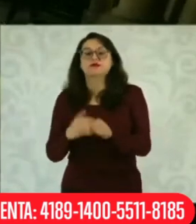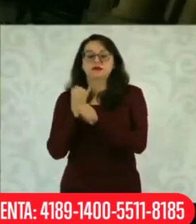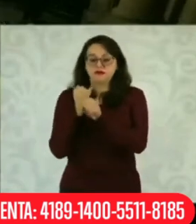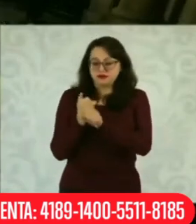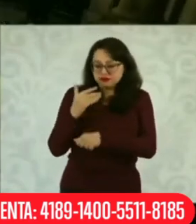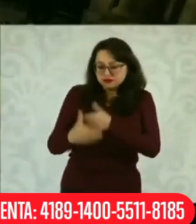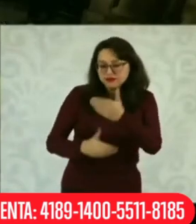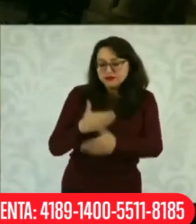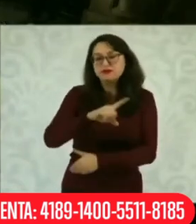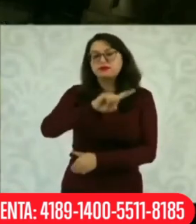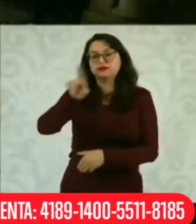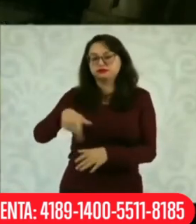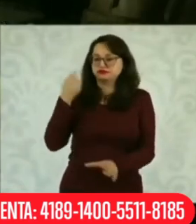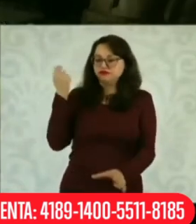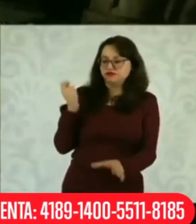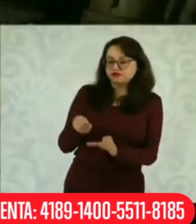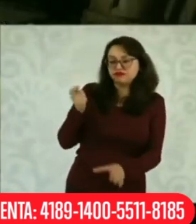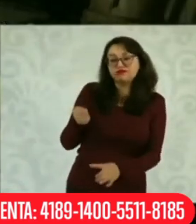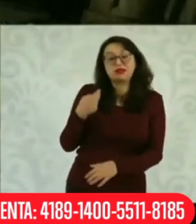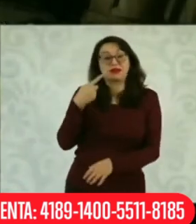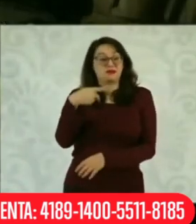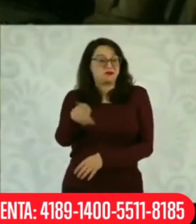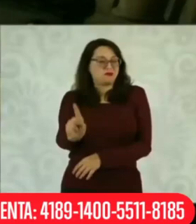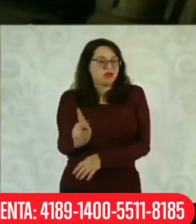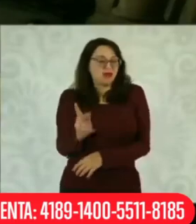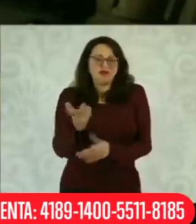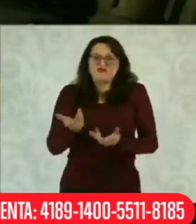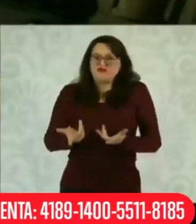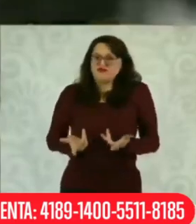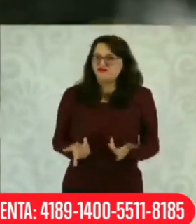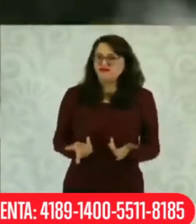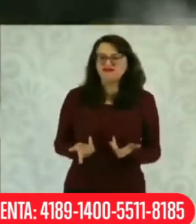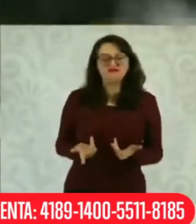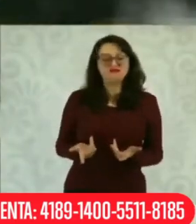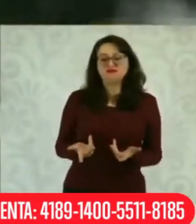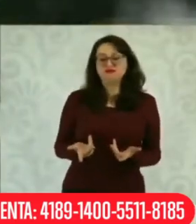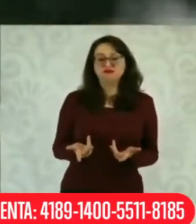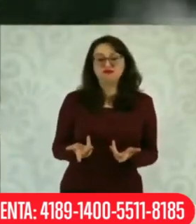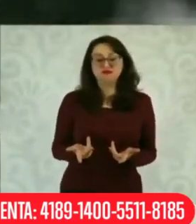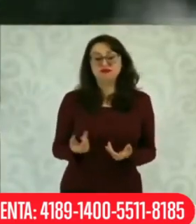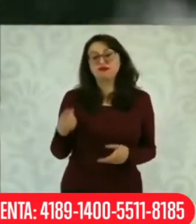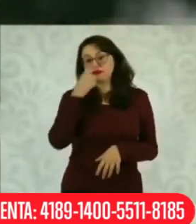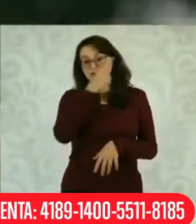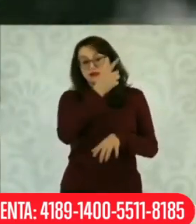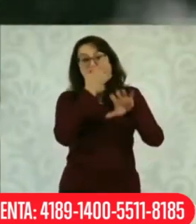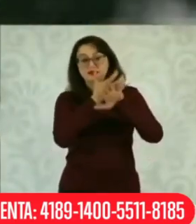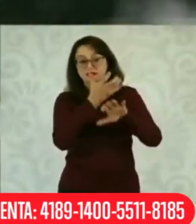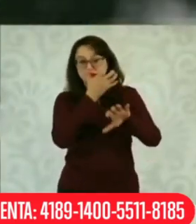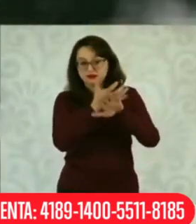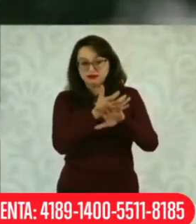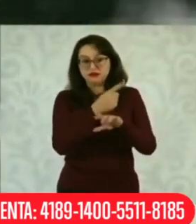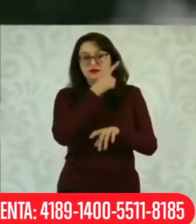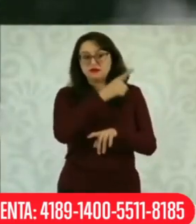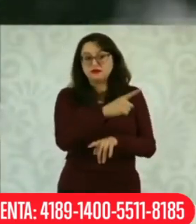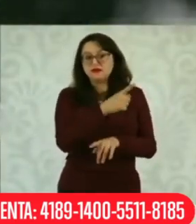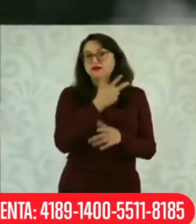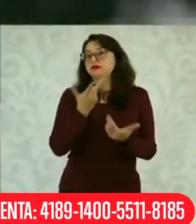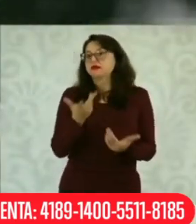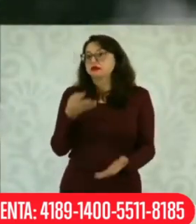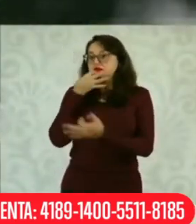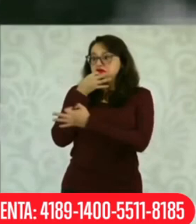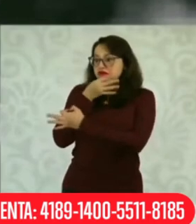dice usted, quien resolvió esta situación. Sin embargo, justo la pregunta está en, si bien Estados Unidos ya no se